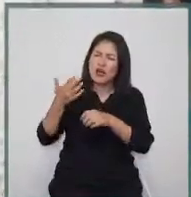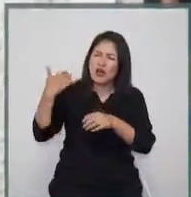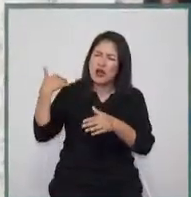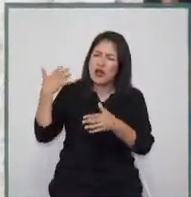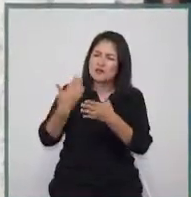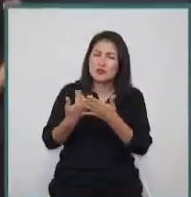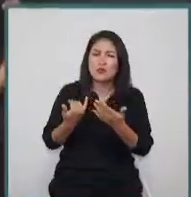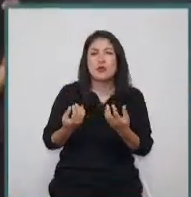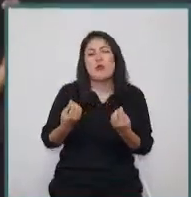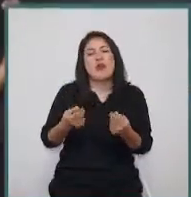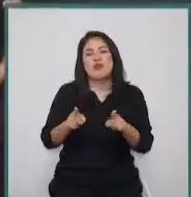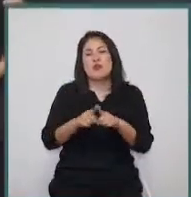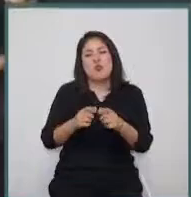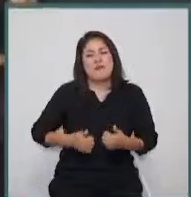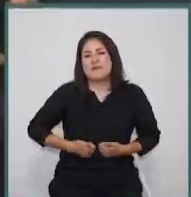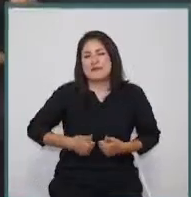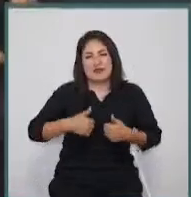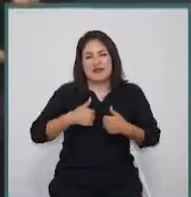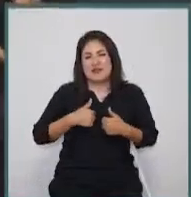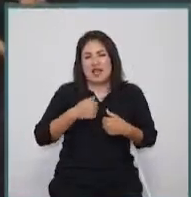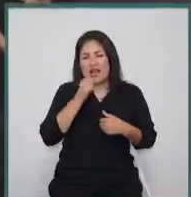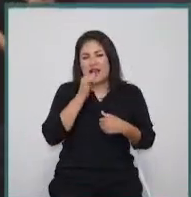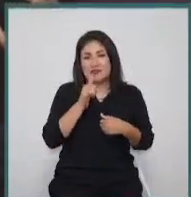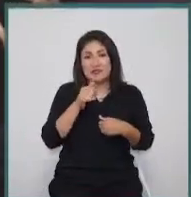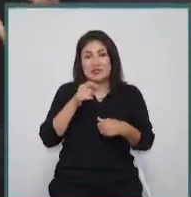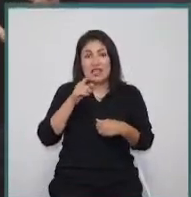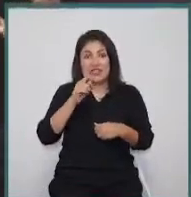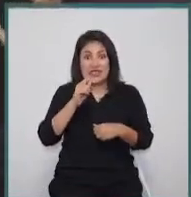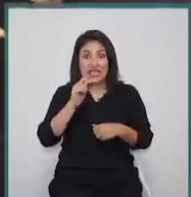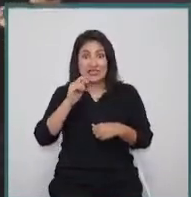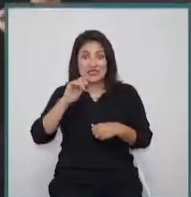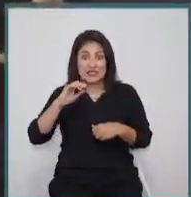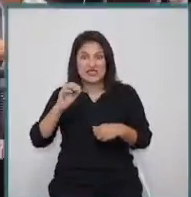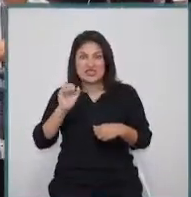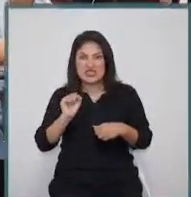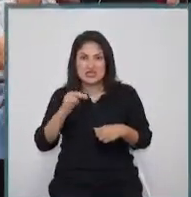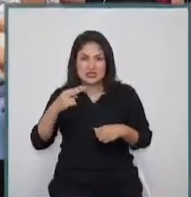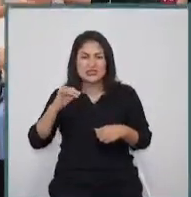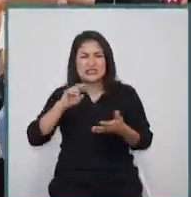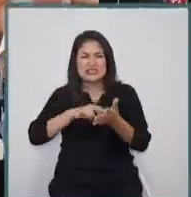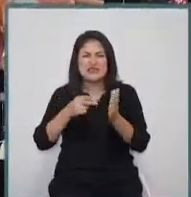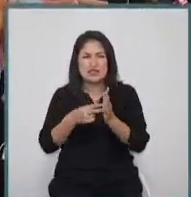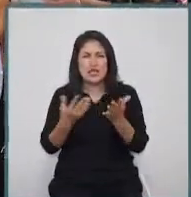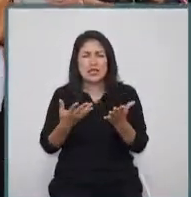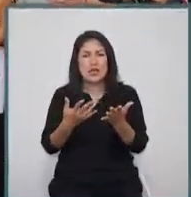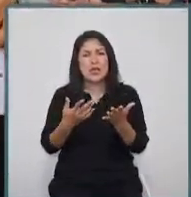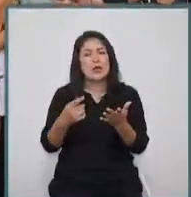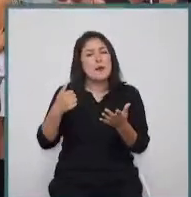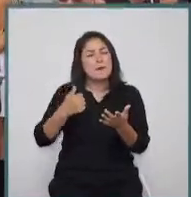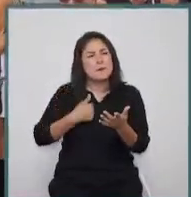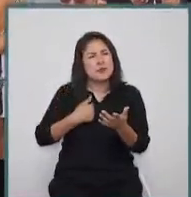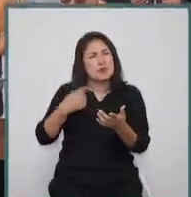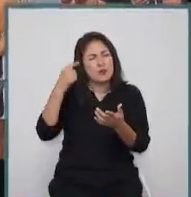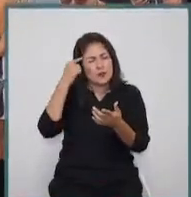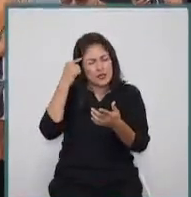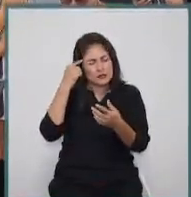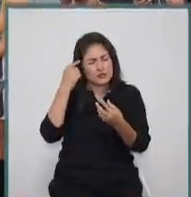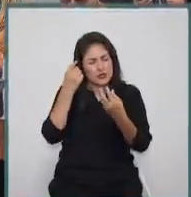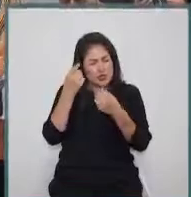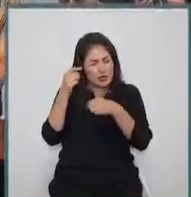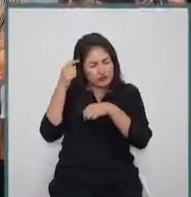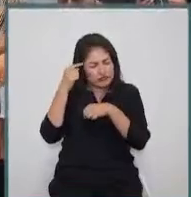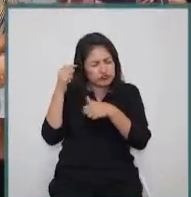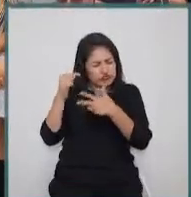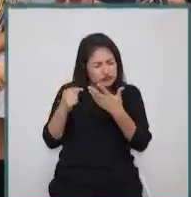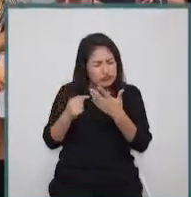el Tai Chi en tu día a día? Ya es como un modo de vida para mí, ya es, porque Tai Chi no es solamente el tema del ejercicio, ¿no? Es también la filosofía de la práctica,